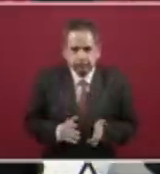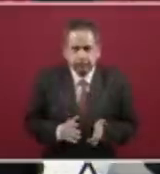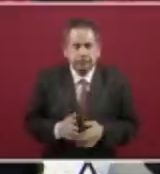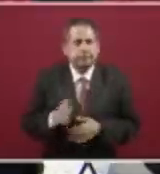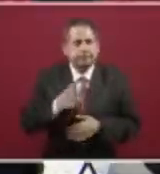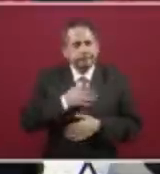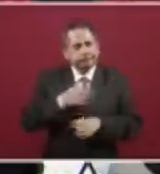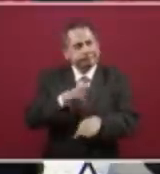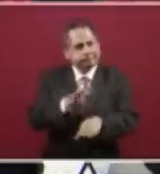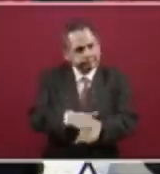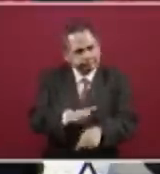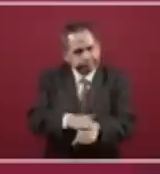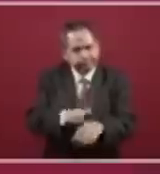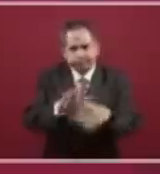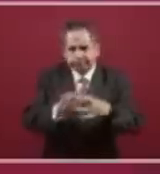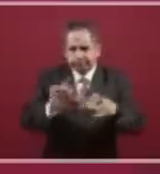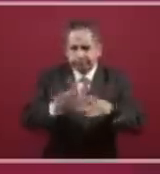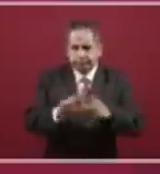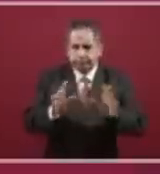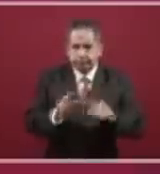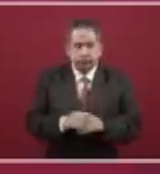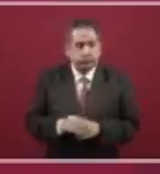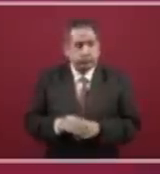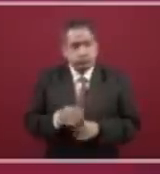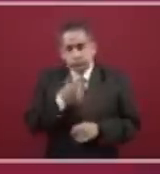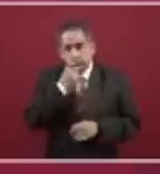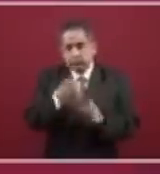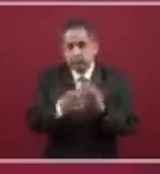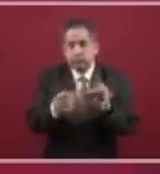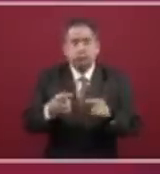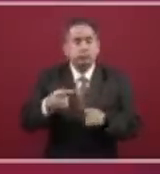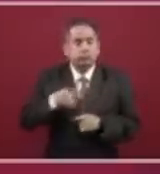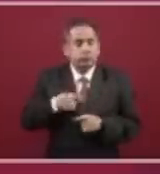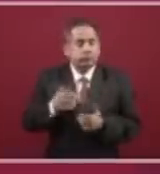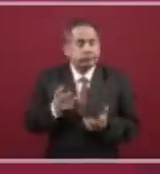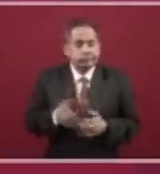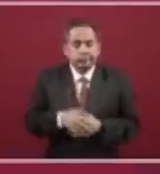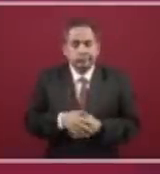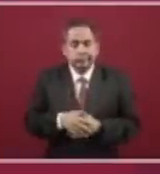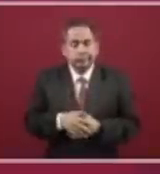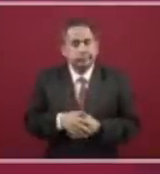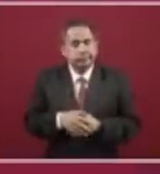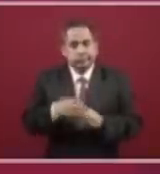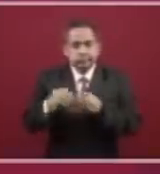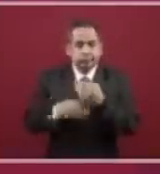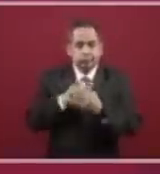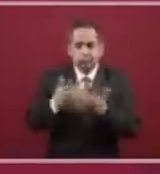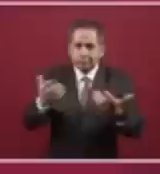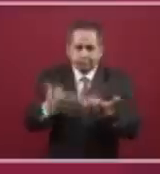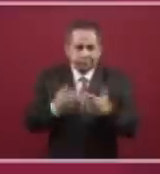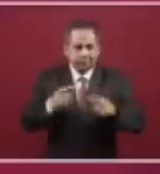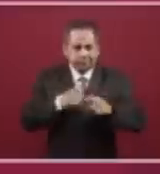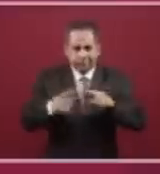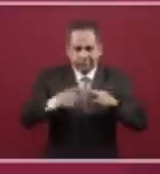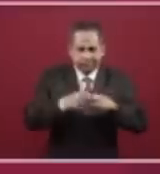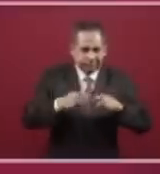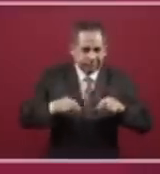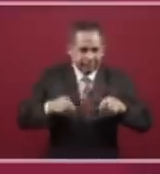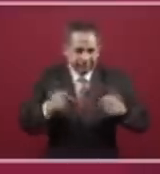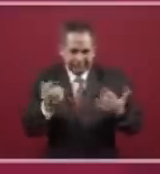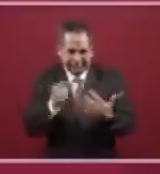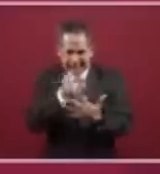señale porque lo que ha planteado es que todos los las acciones que se requieren